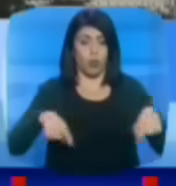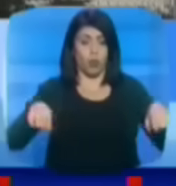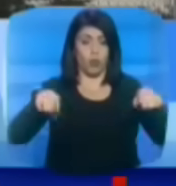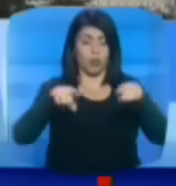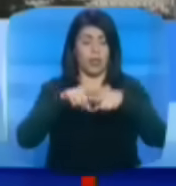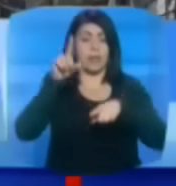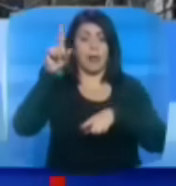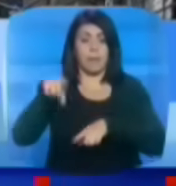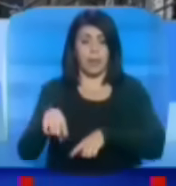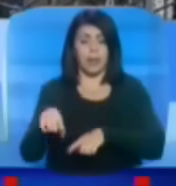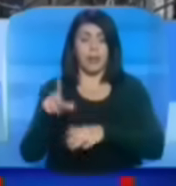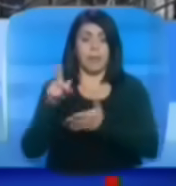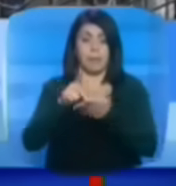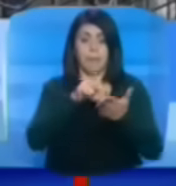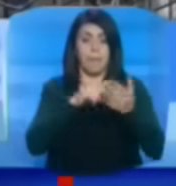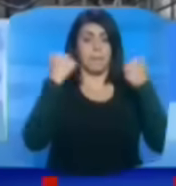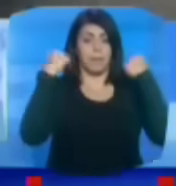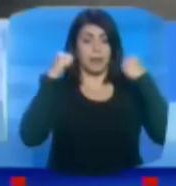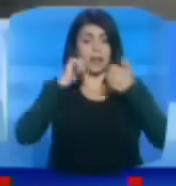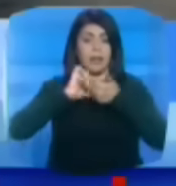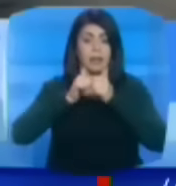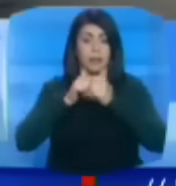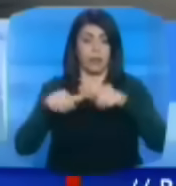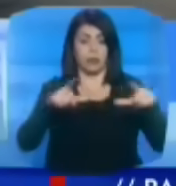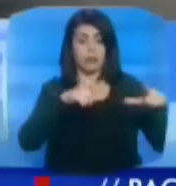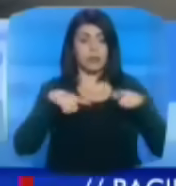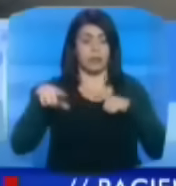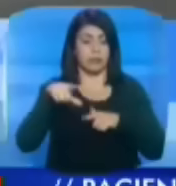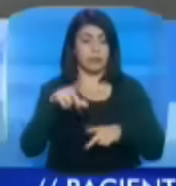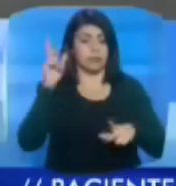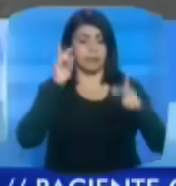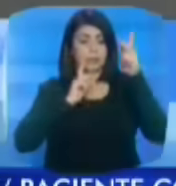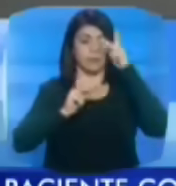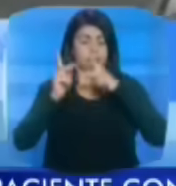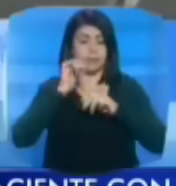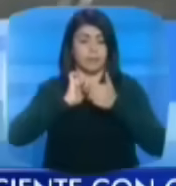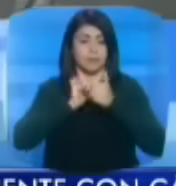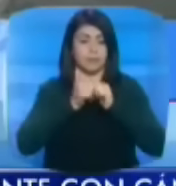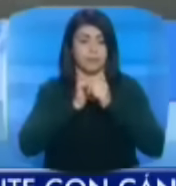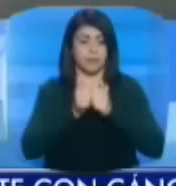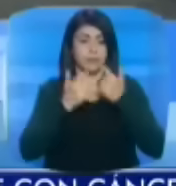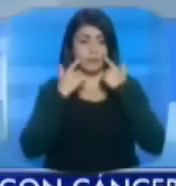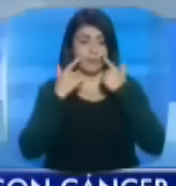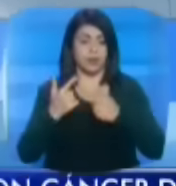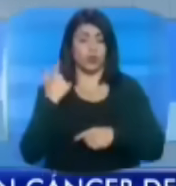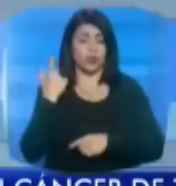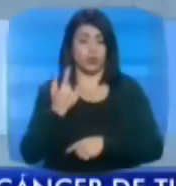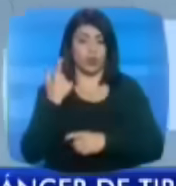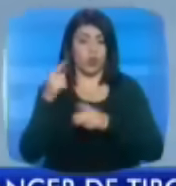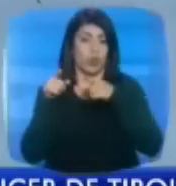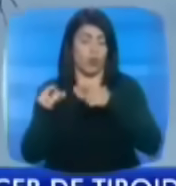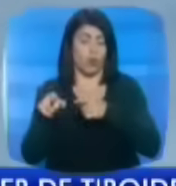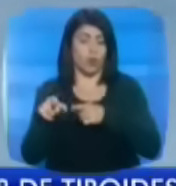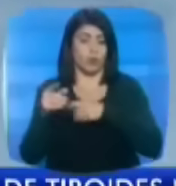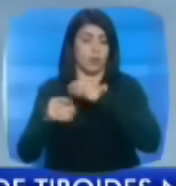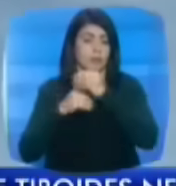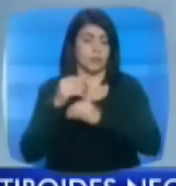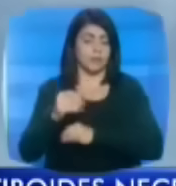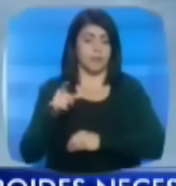los deportistas de la zona. Debemos recordar que esta es la parte recreativa y deportiva, que no solamente